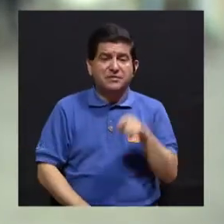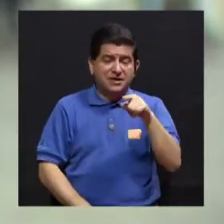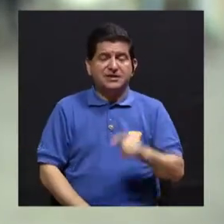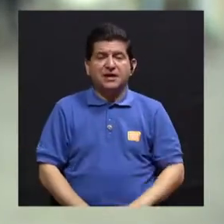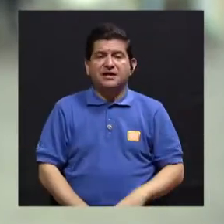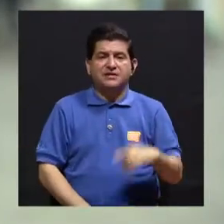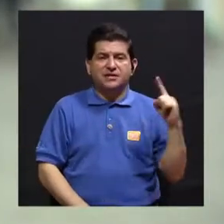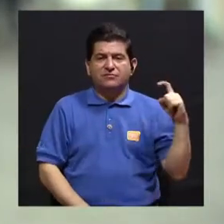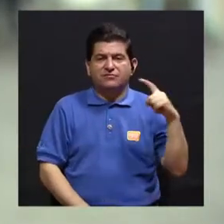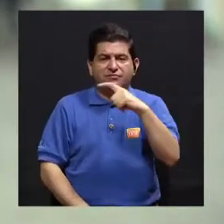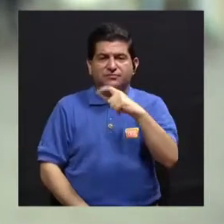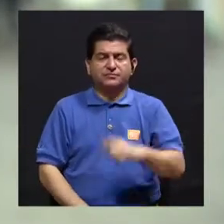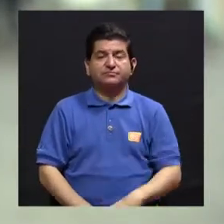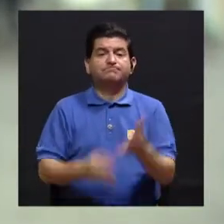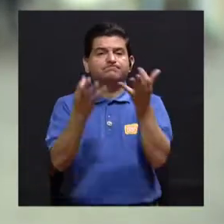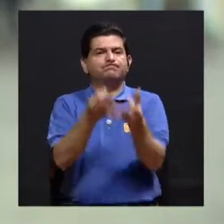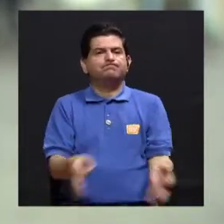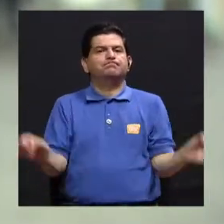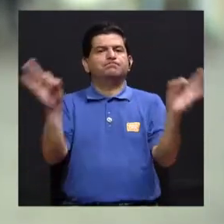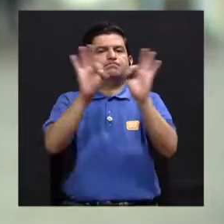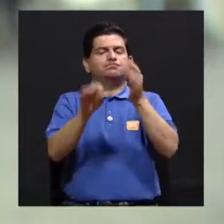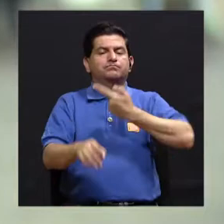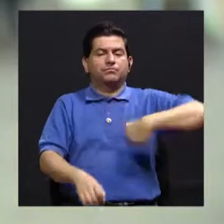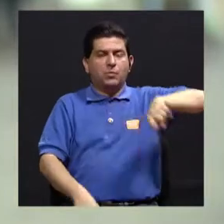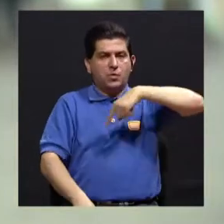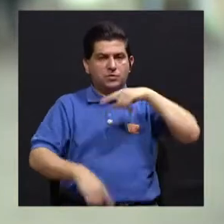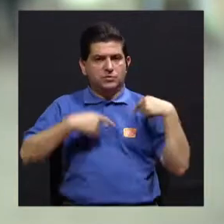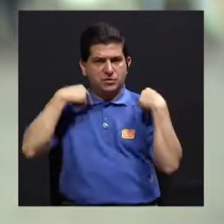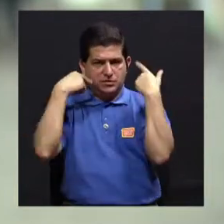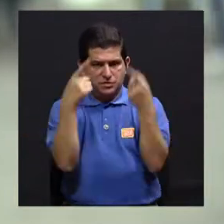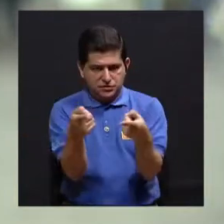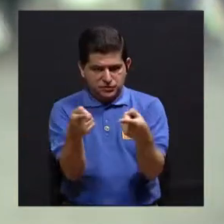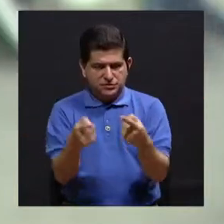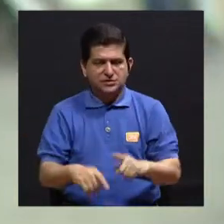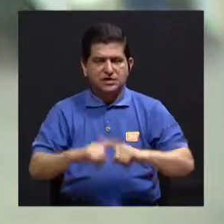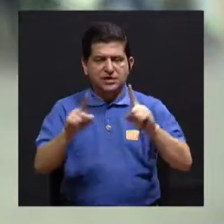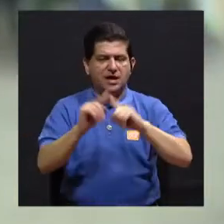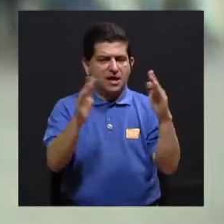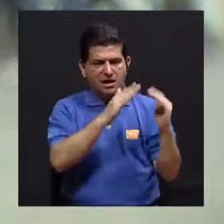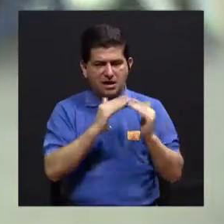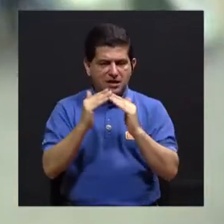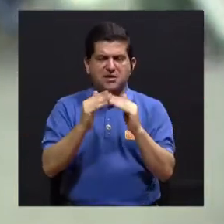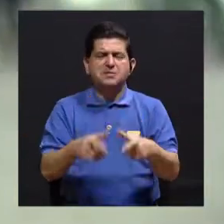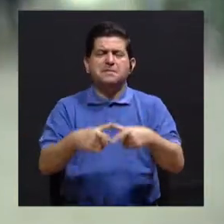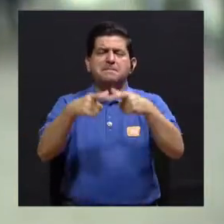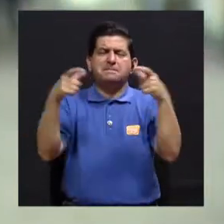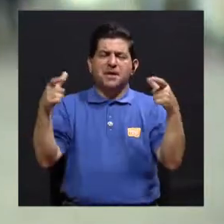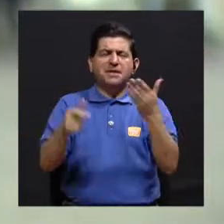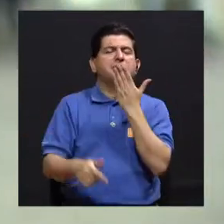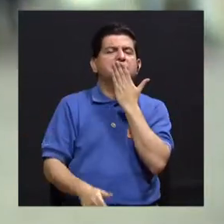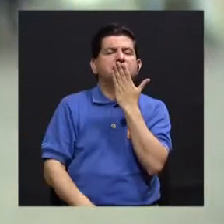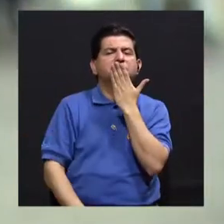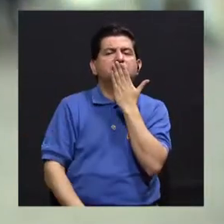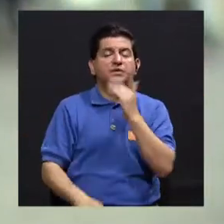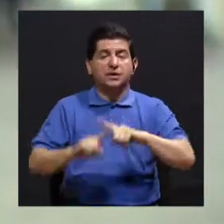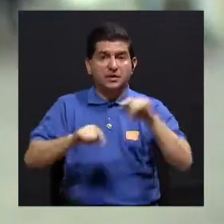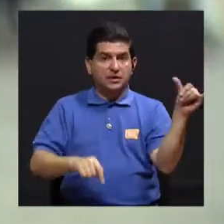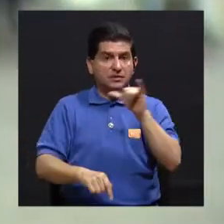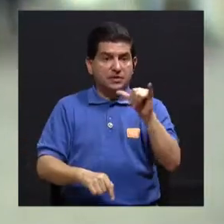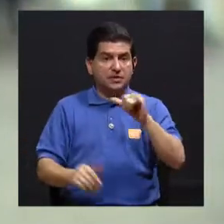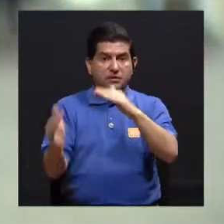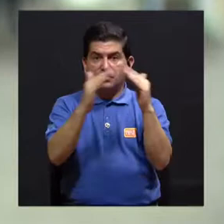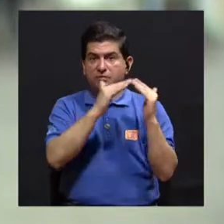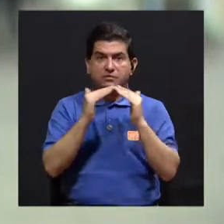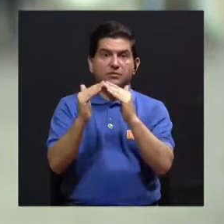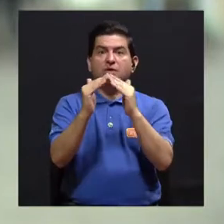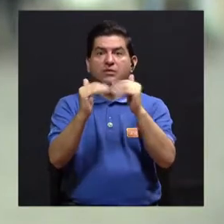parasitosis. Es importante entonces que nosotros acudimos a muchas poblaciones, mayoritariamente indígenas, pero